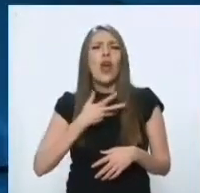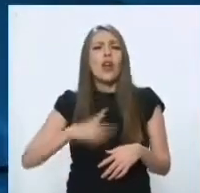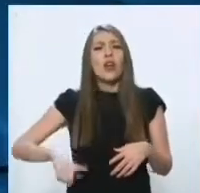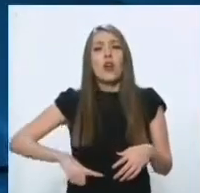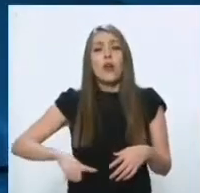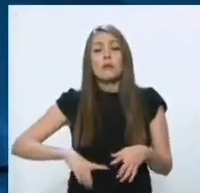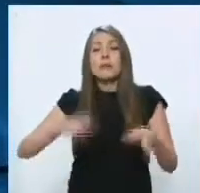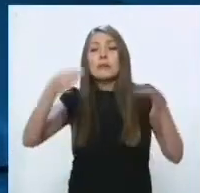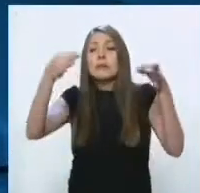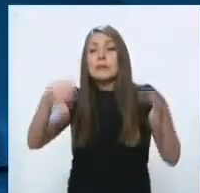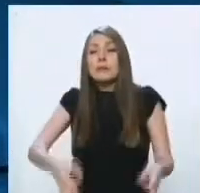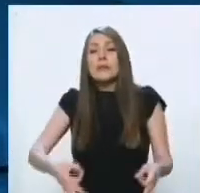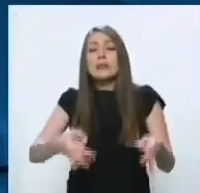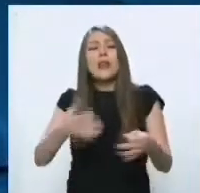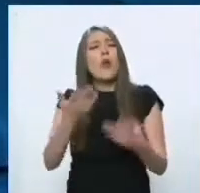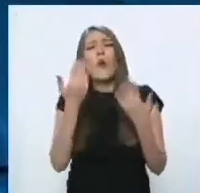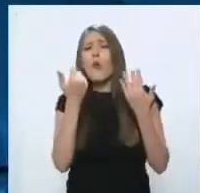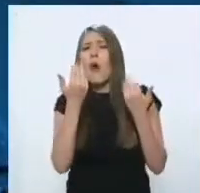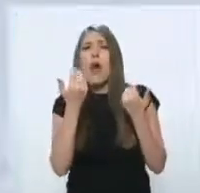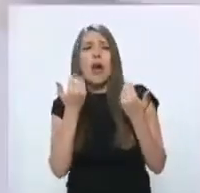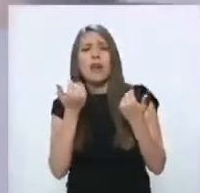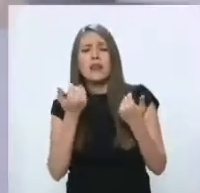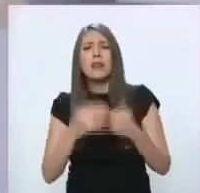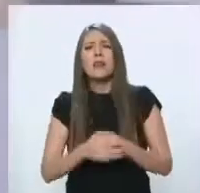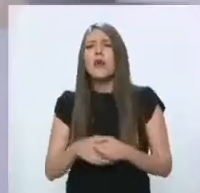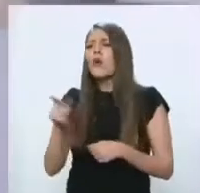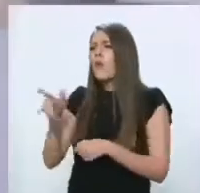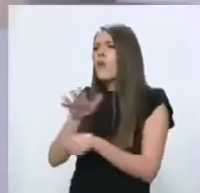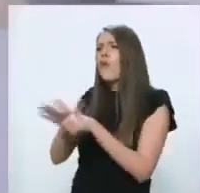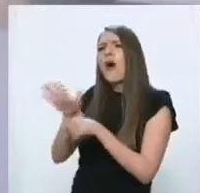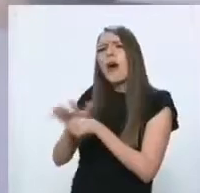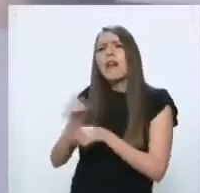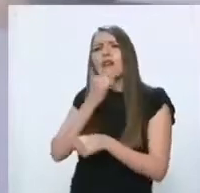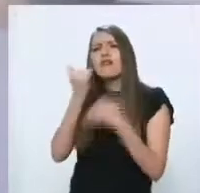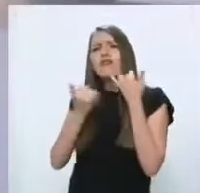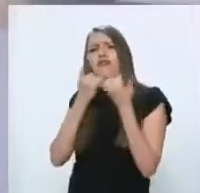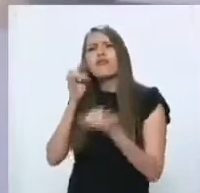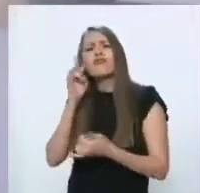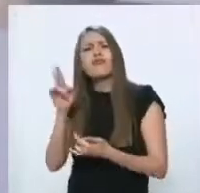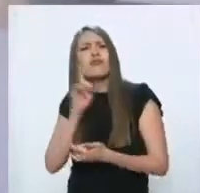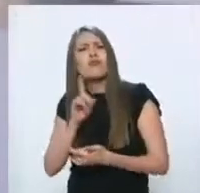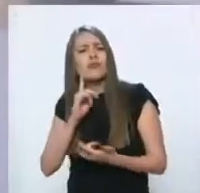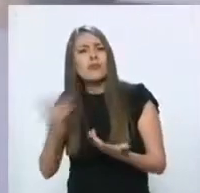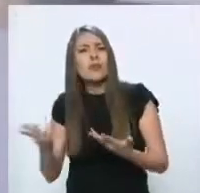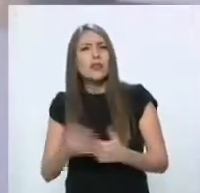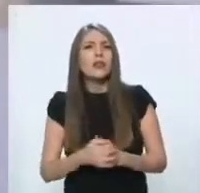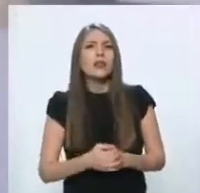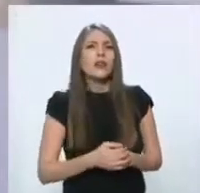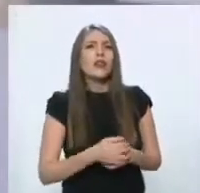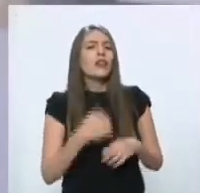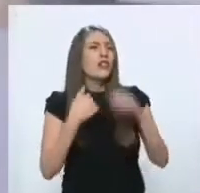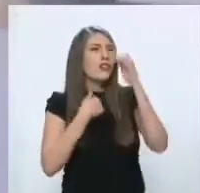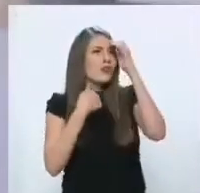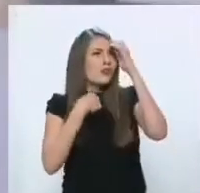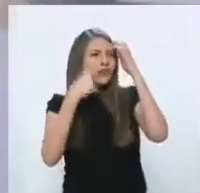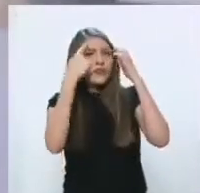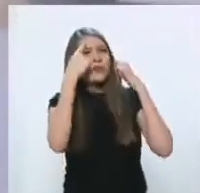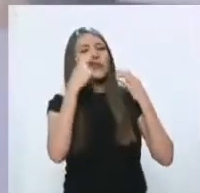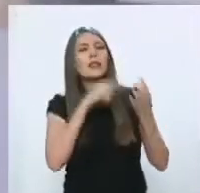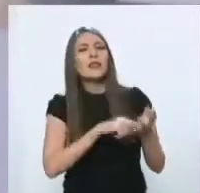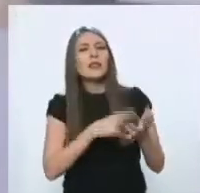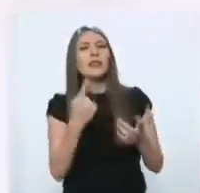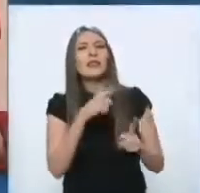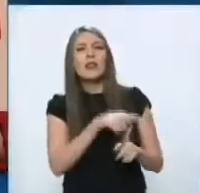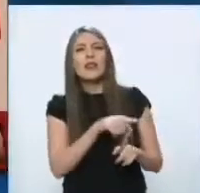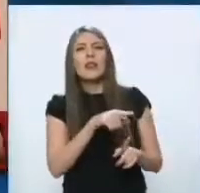gobierno? Me gustaría muchísimo ver, por ejemplo, Juan, que López Obrador convocara una tregua. Creo que es necesario que